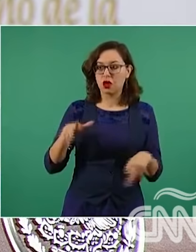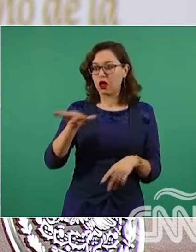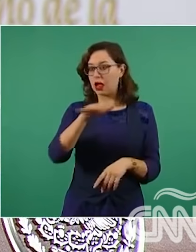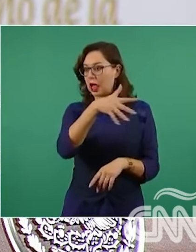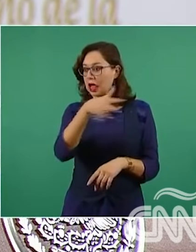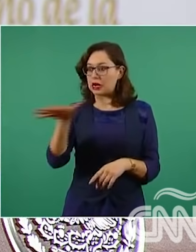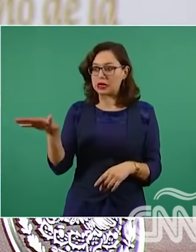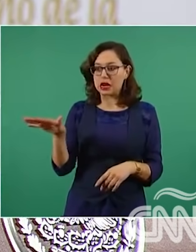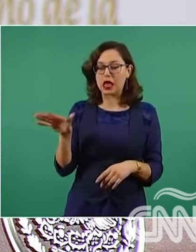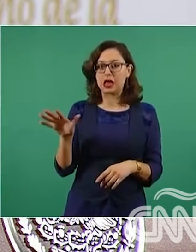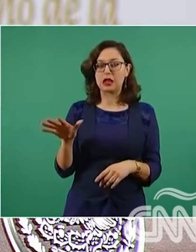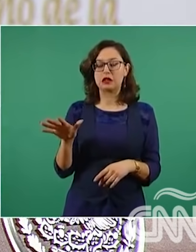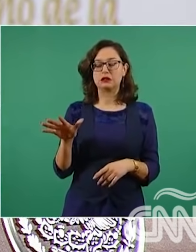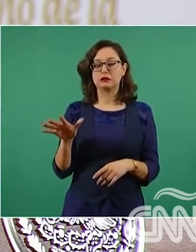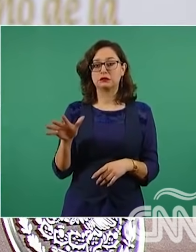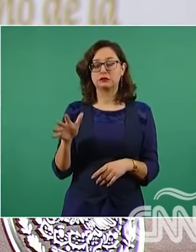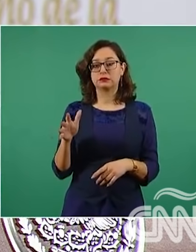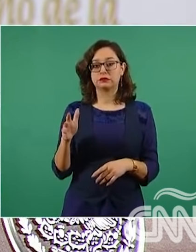se